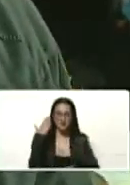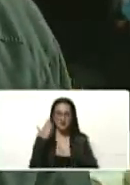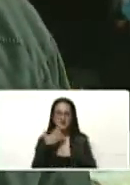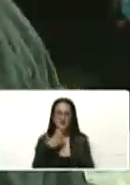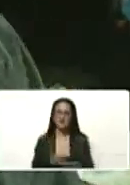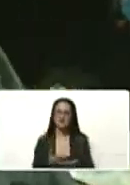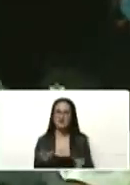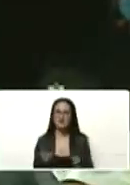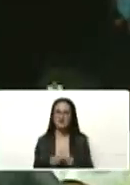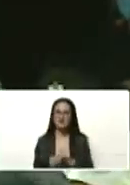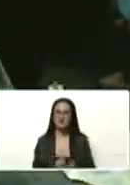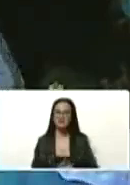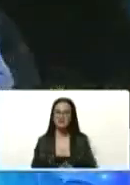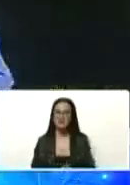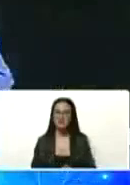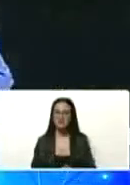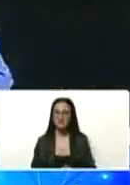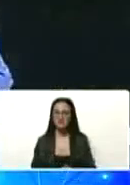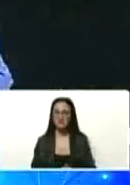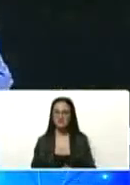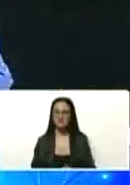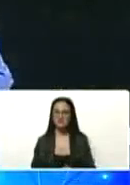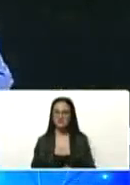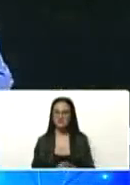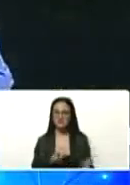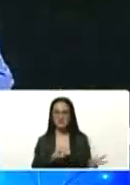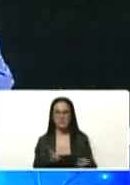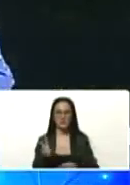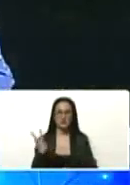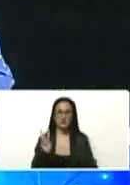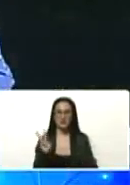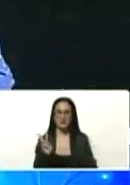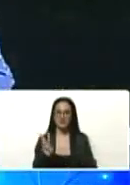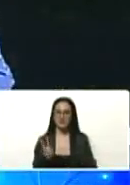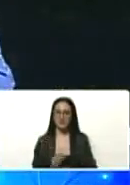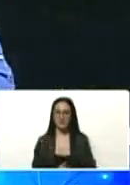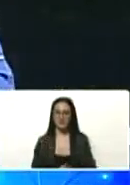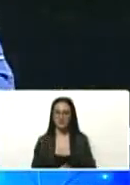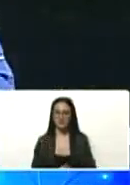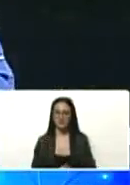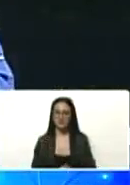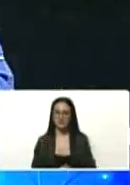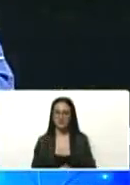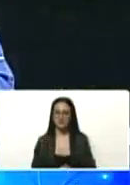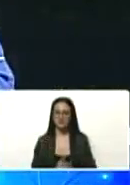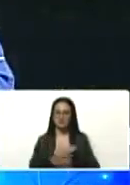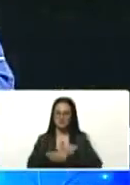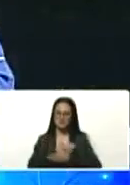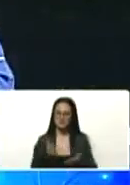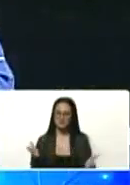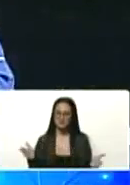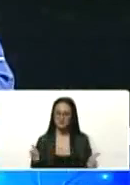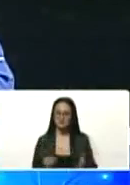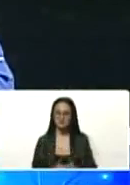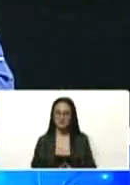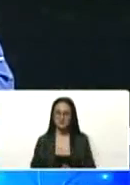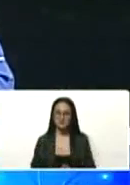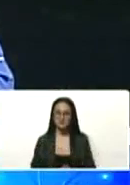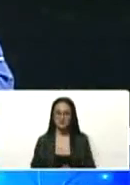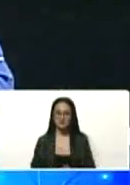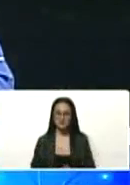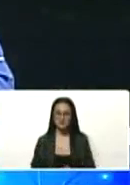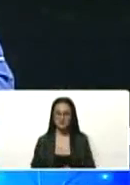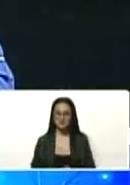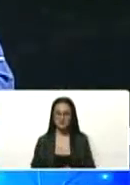gracias. Bueno, gracias, Norberto. Bienvenidos a Venezuela. Abrimos nuestros brazos. Castro